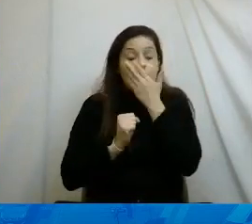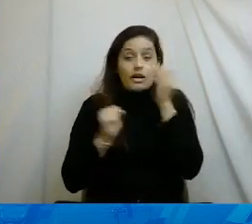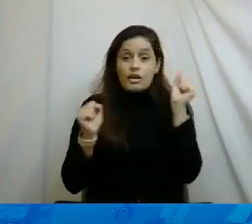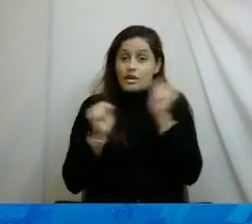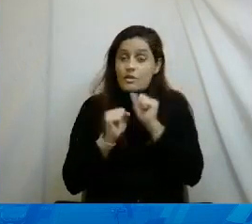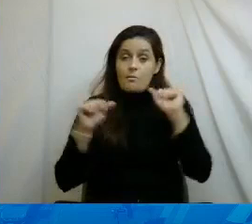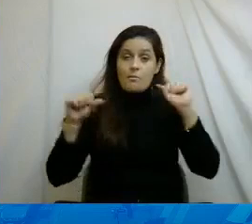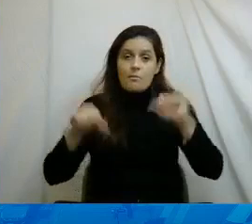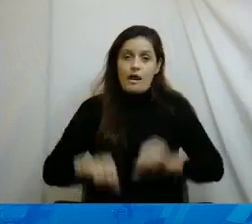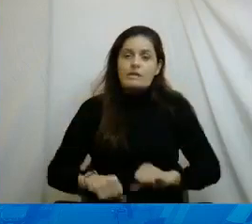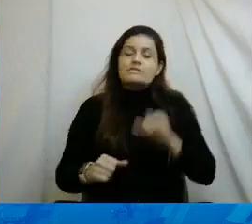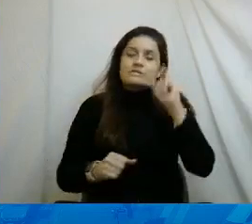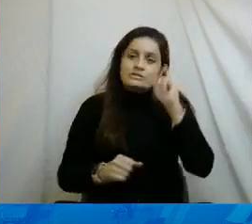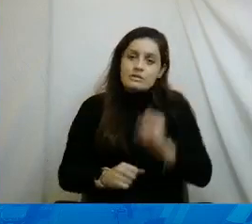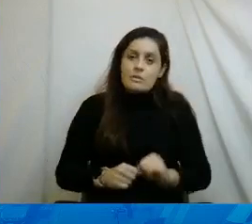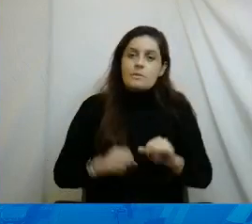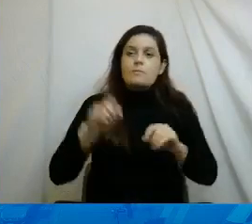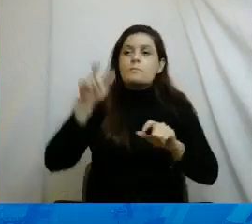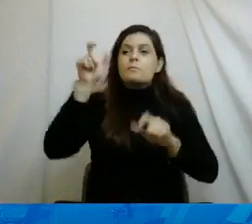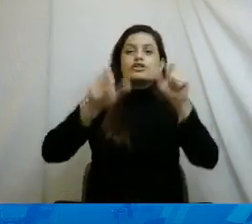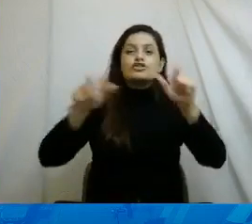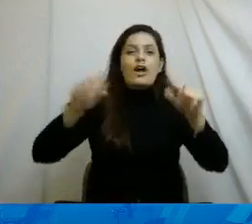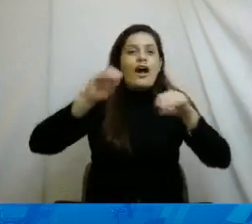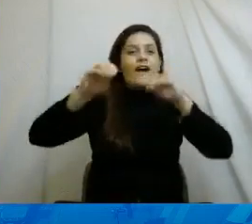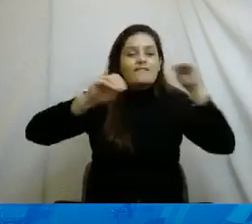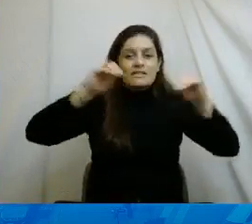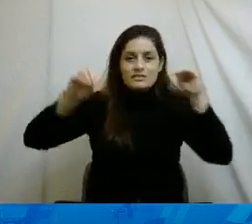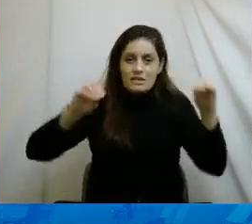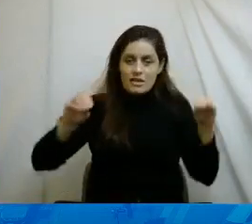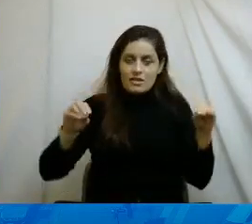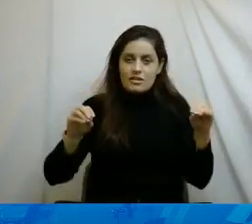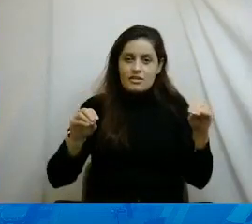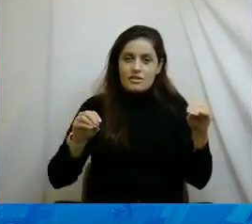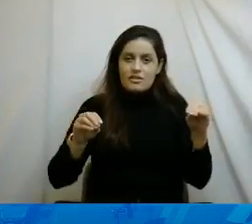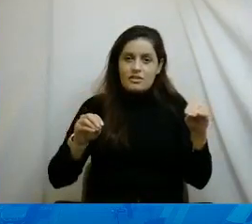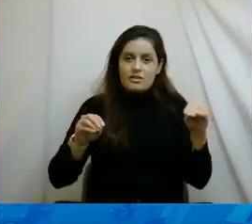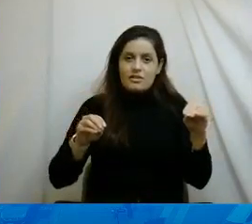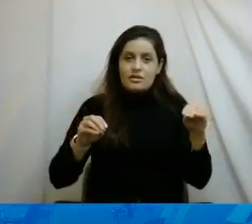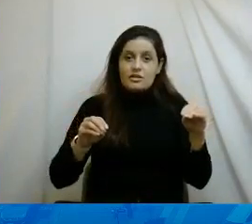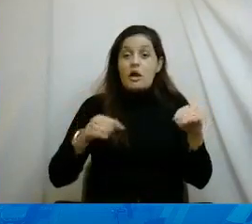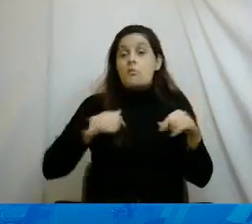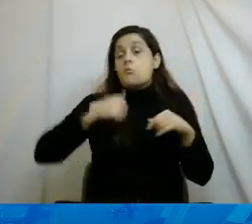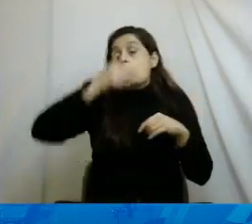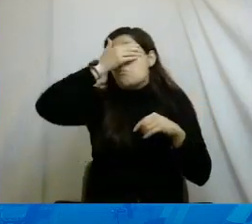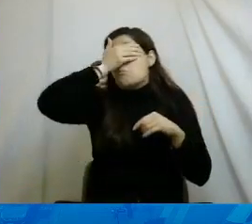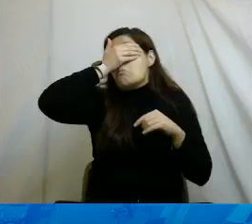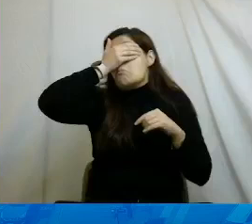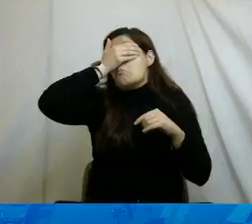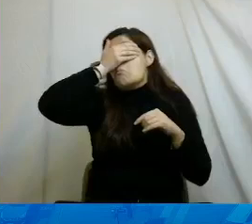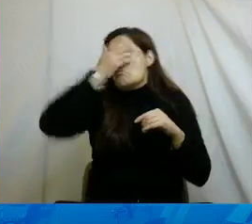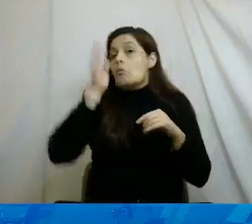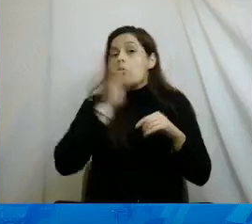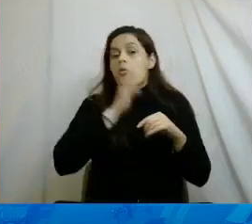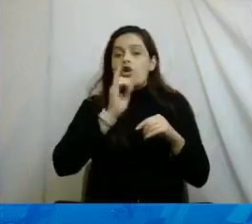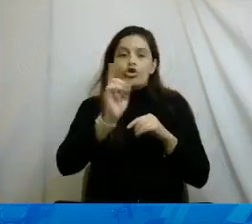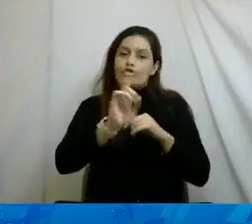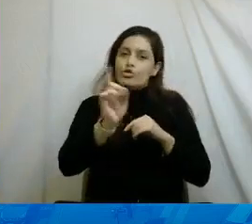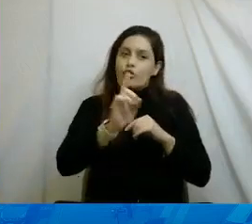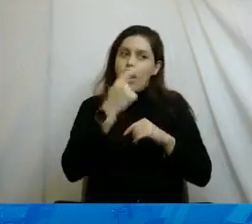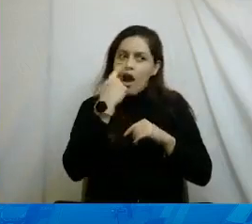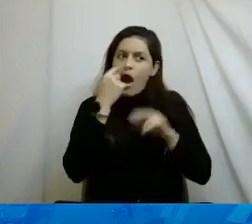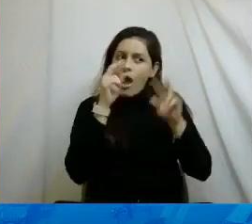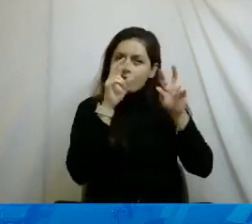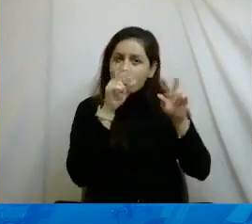y ahí siempre el llamado que hacemos a la comunidad es a no hacer como que no existe. Entonces, a estar atento a alguna